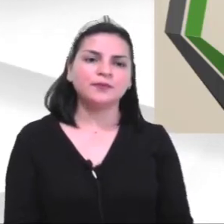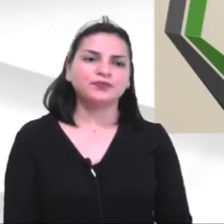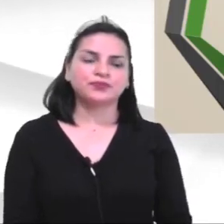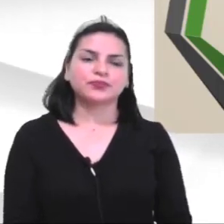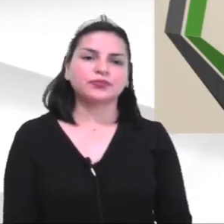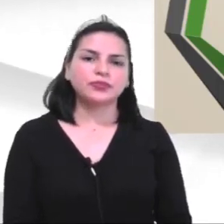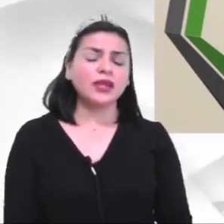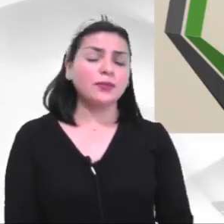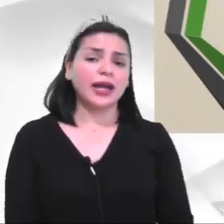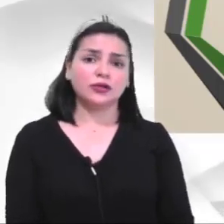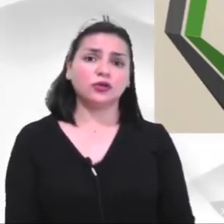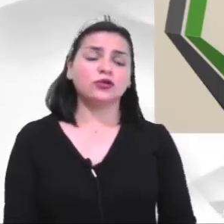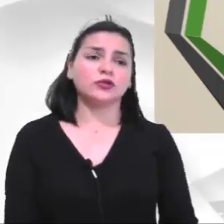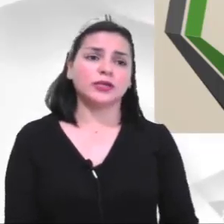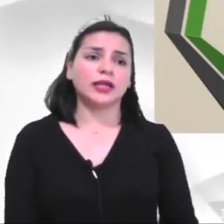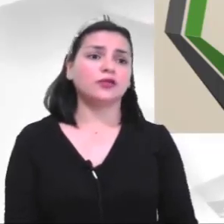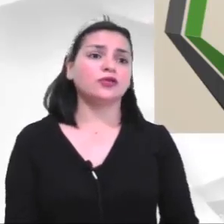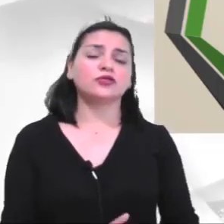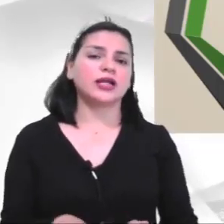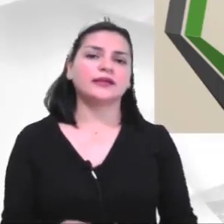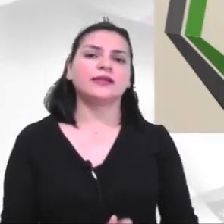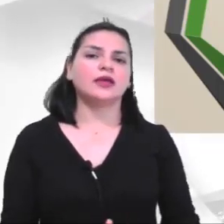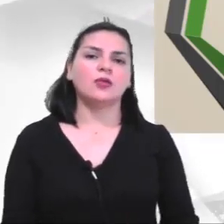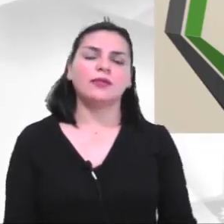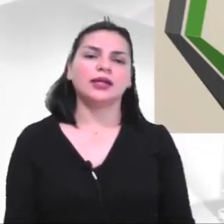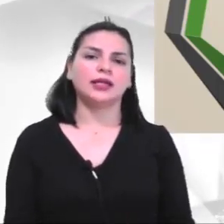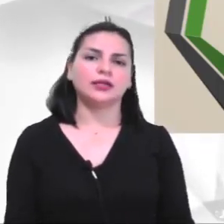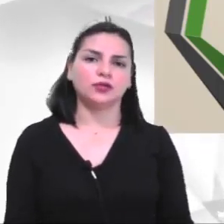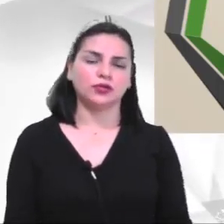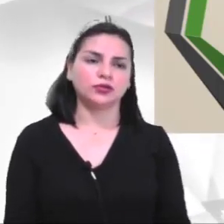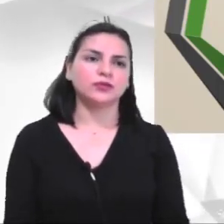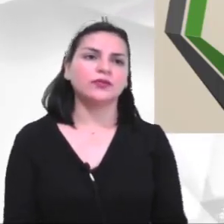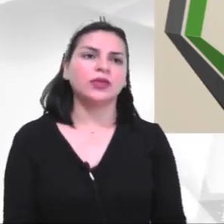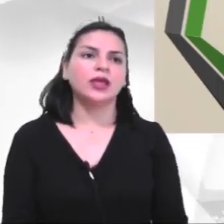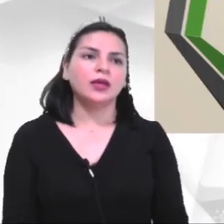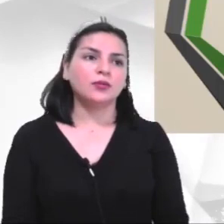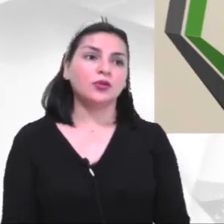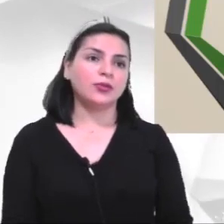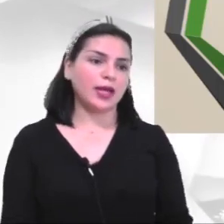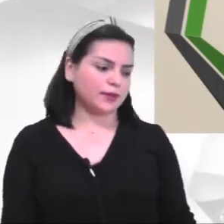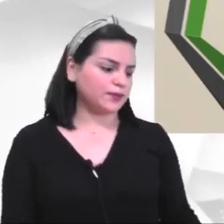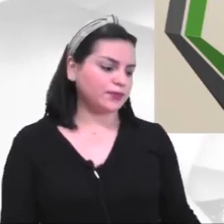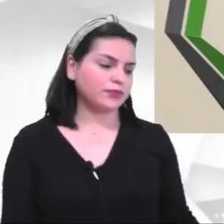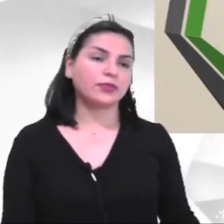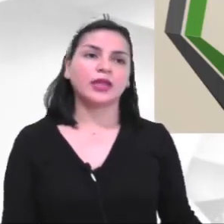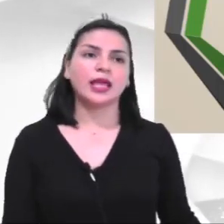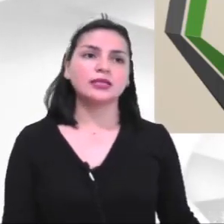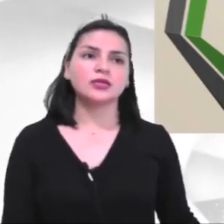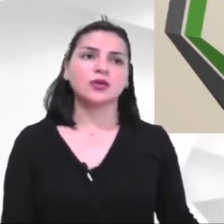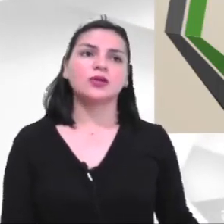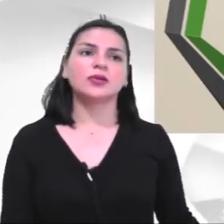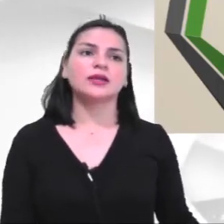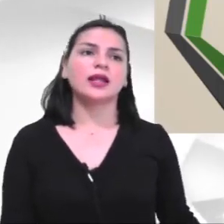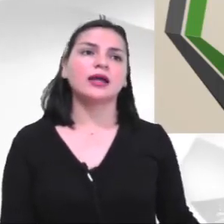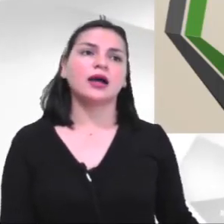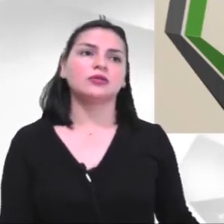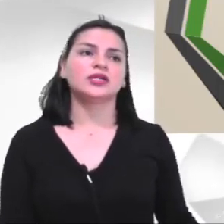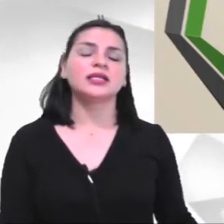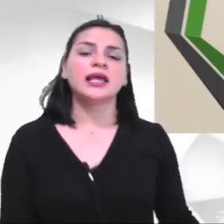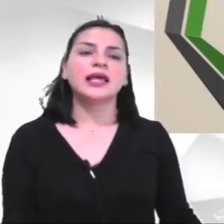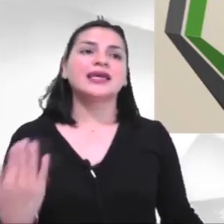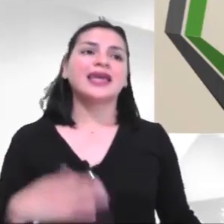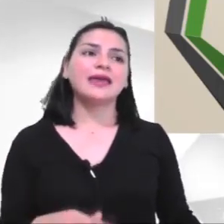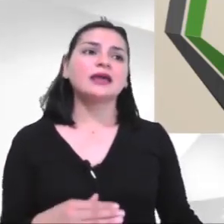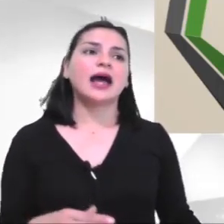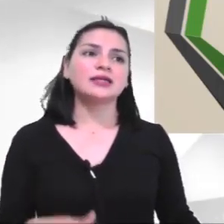igualdad para todos, ¿verdad? No nos tratan de igual manera a todos. Muy bien, estas son algunas de las